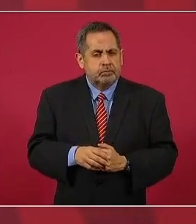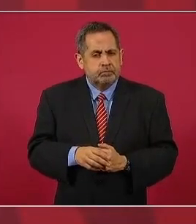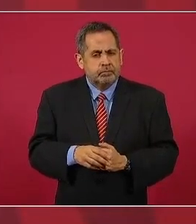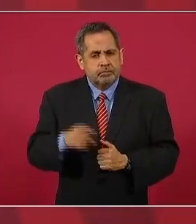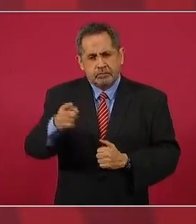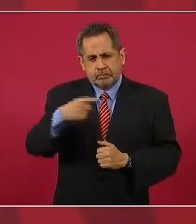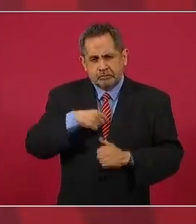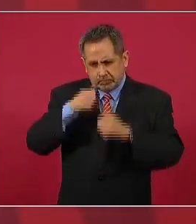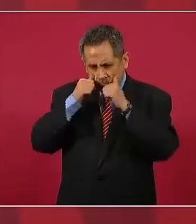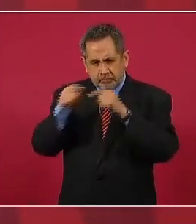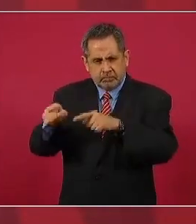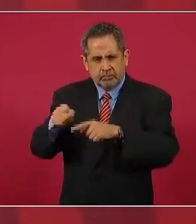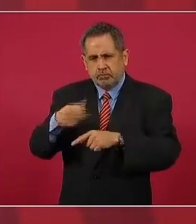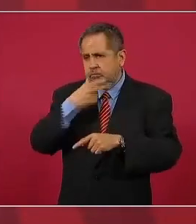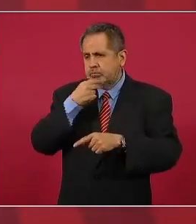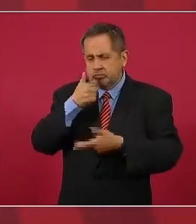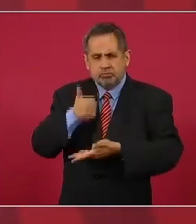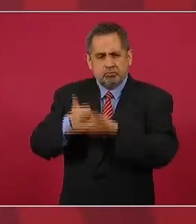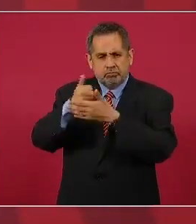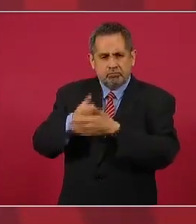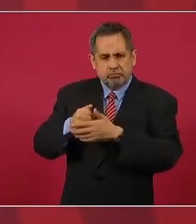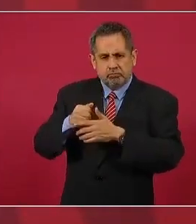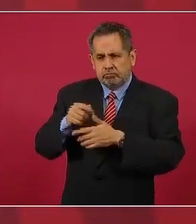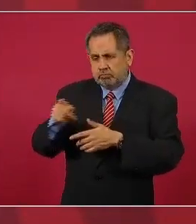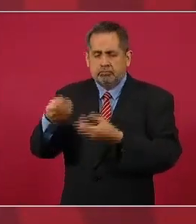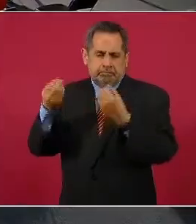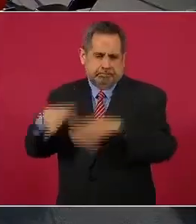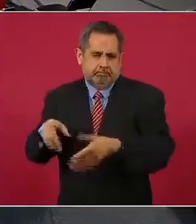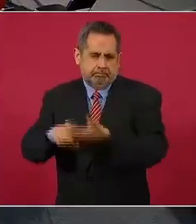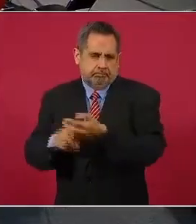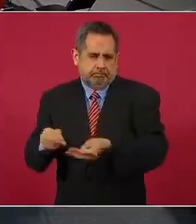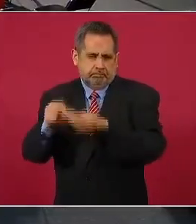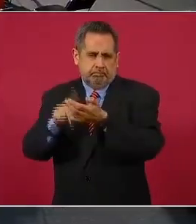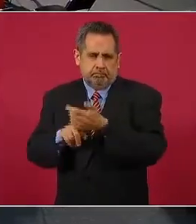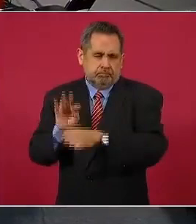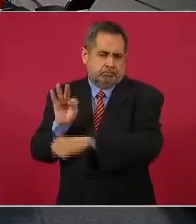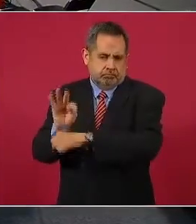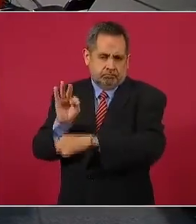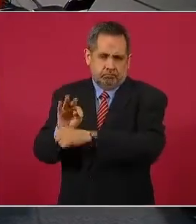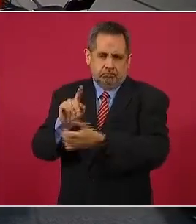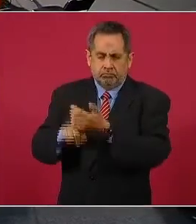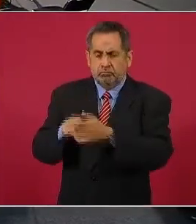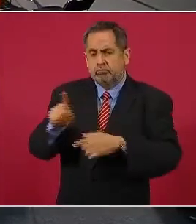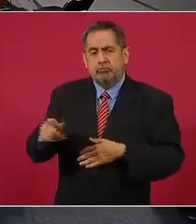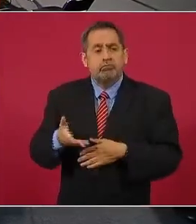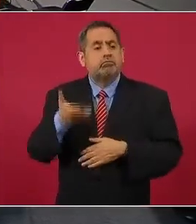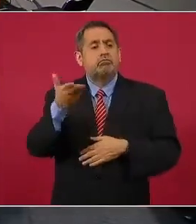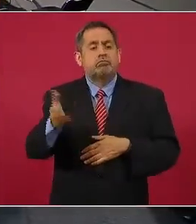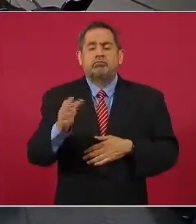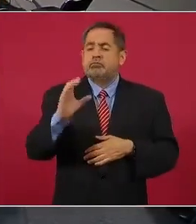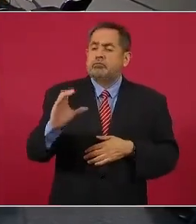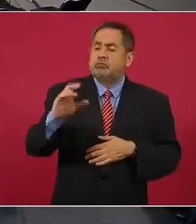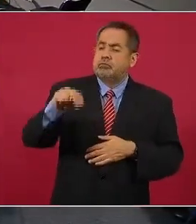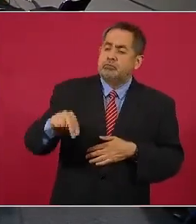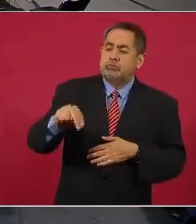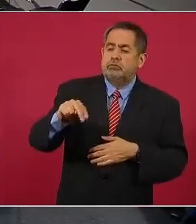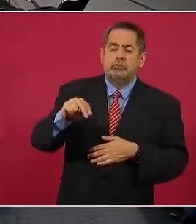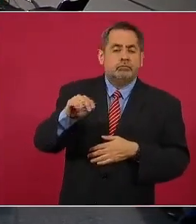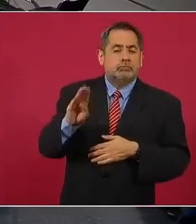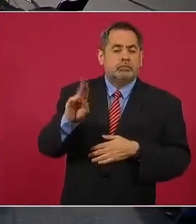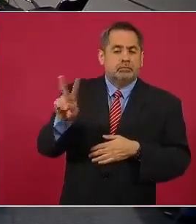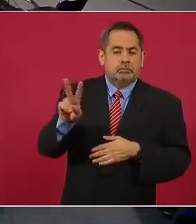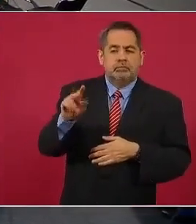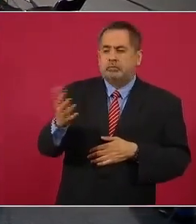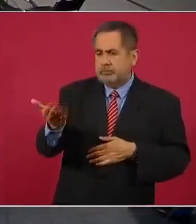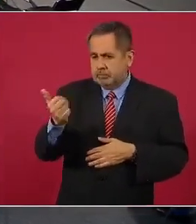se atienda al señor afectado y que se le pida a la Comisión Nacional Bancaria y de Valores